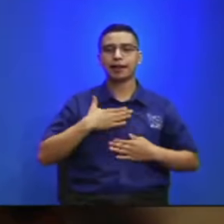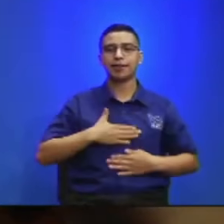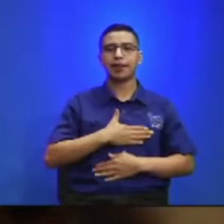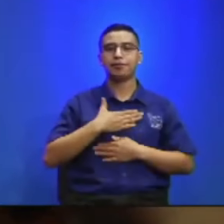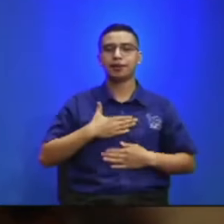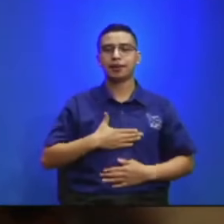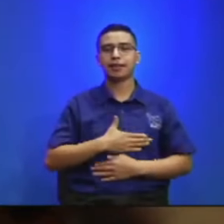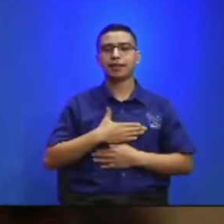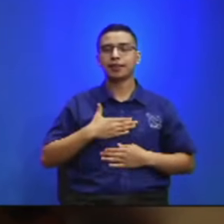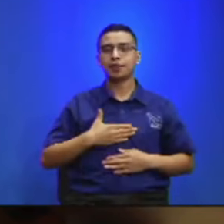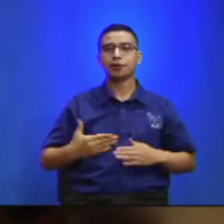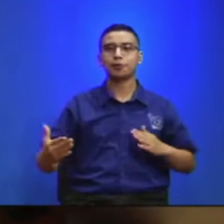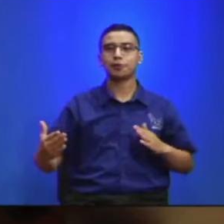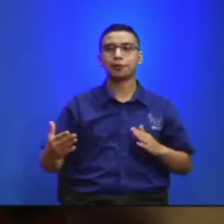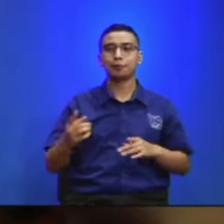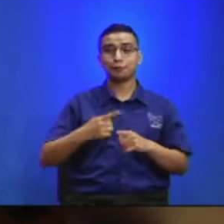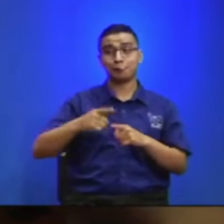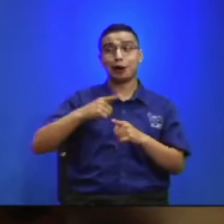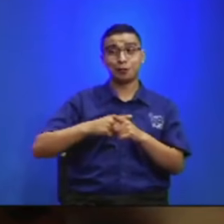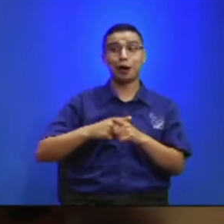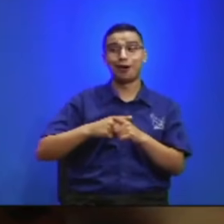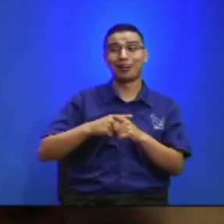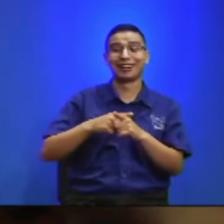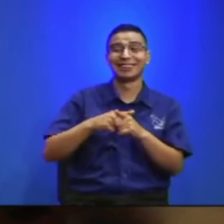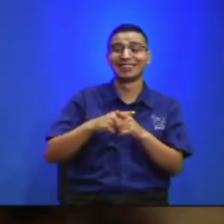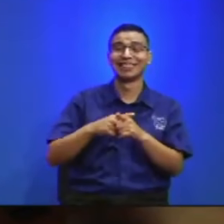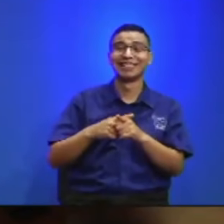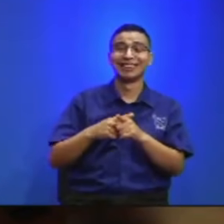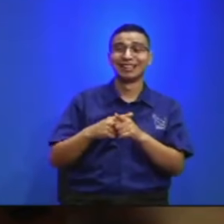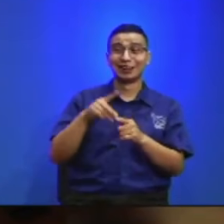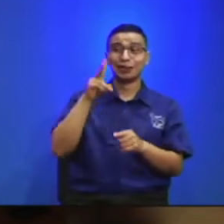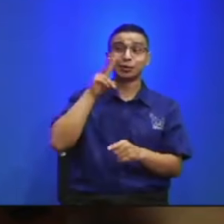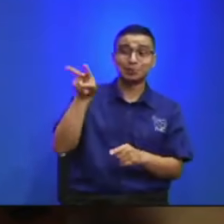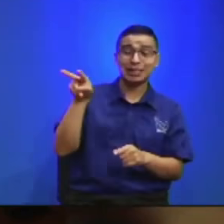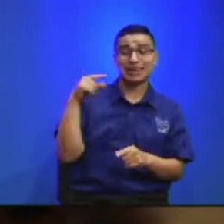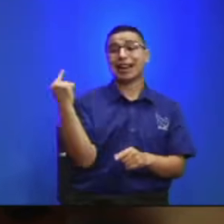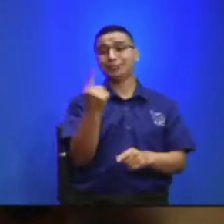hasta los que antes caían mal ese día caía bien